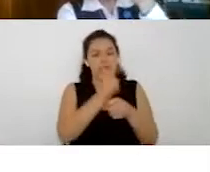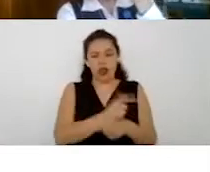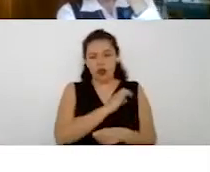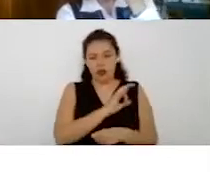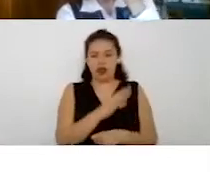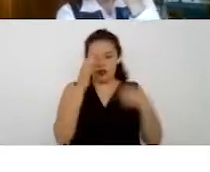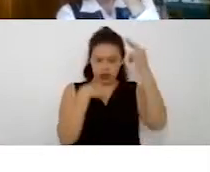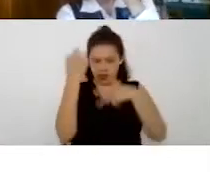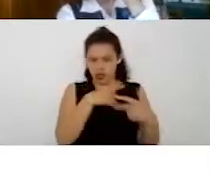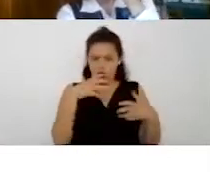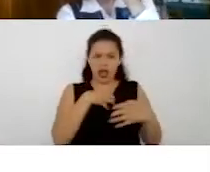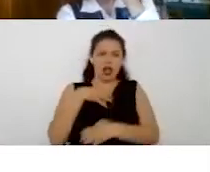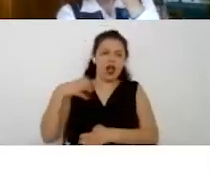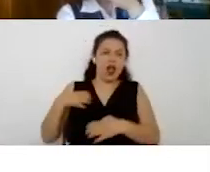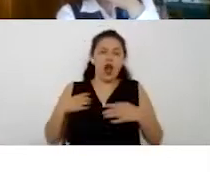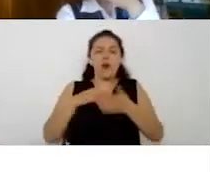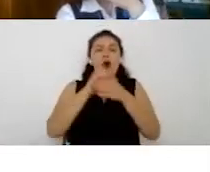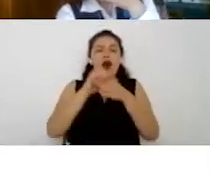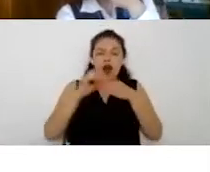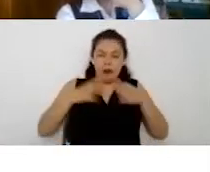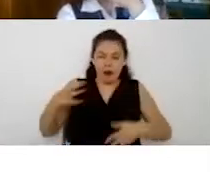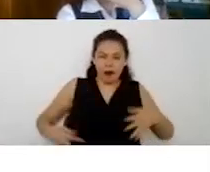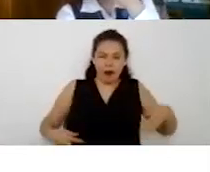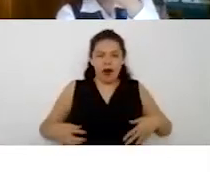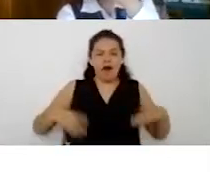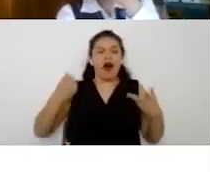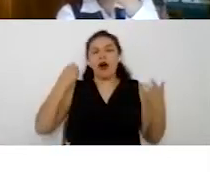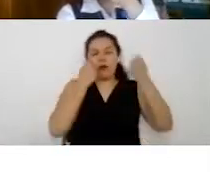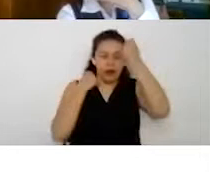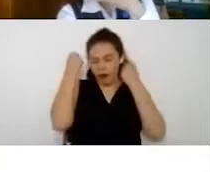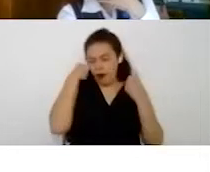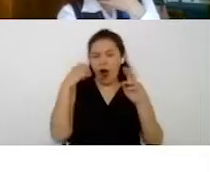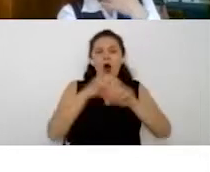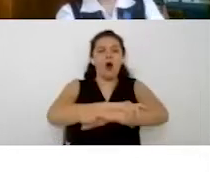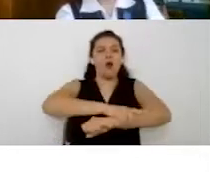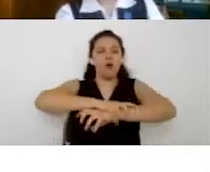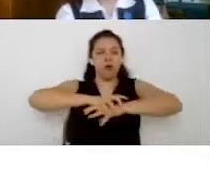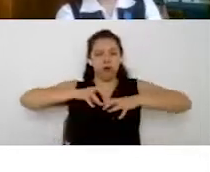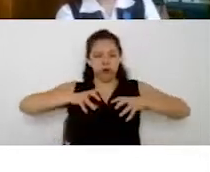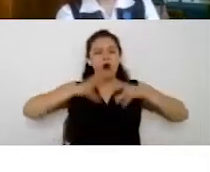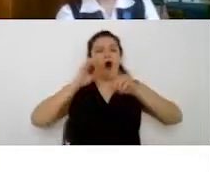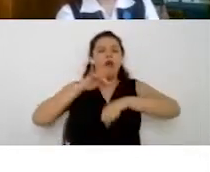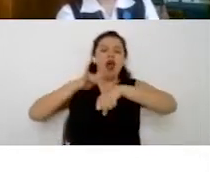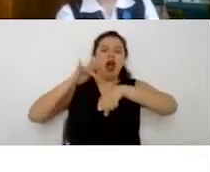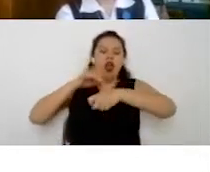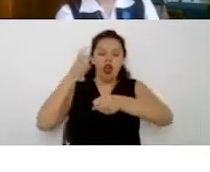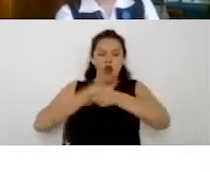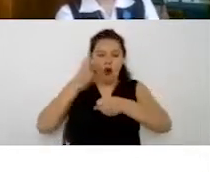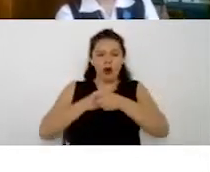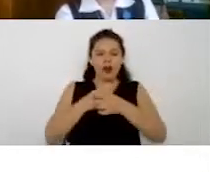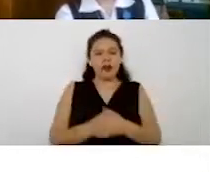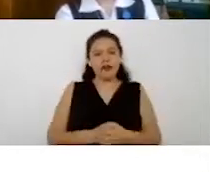tiene hematomas, inflamación o rigidez. Exactamente. Estos 3 puntos nos pueden ayudar